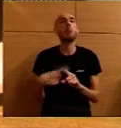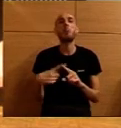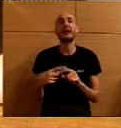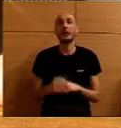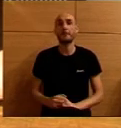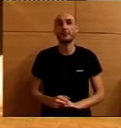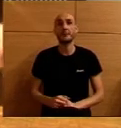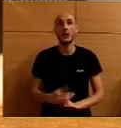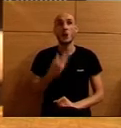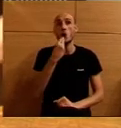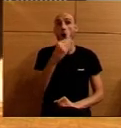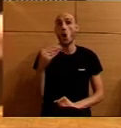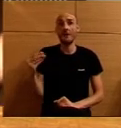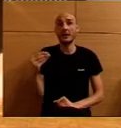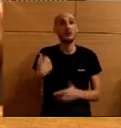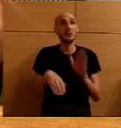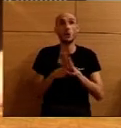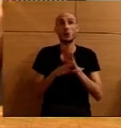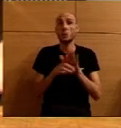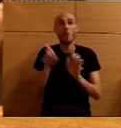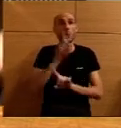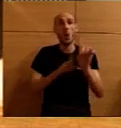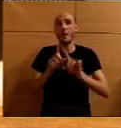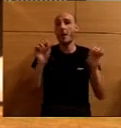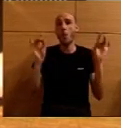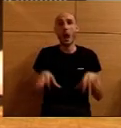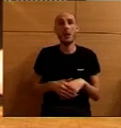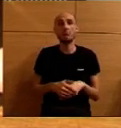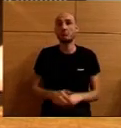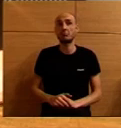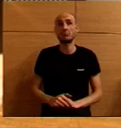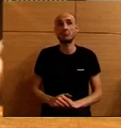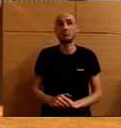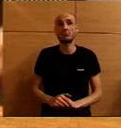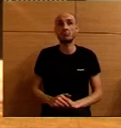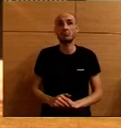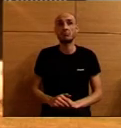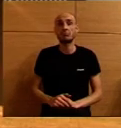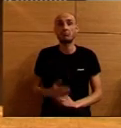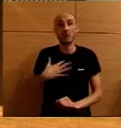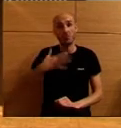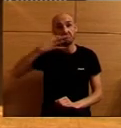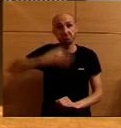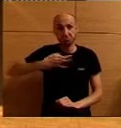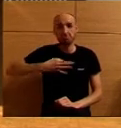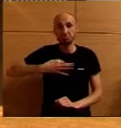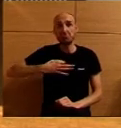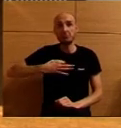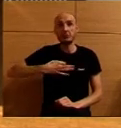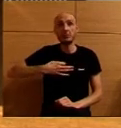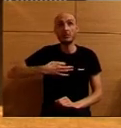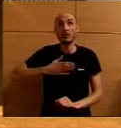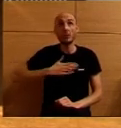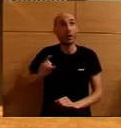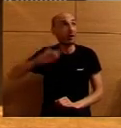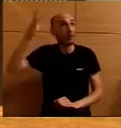Los jóvenes, por ejemplo, seguimos teniendo los mismos problemas que hace 2 años. Y estoy segura, y no lo digo yo, sino lo